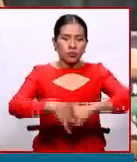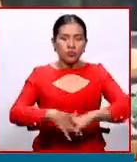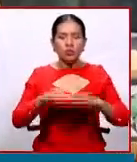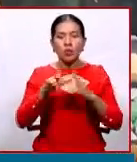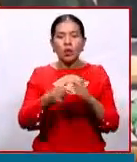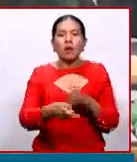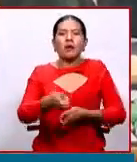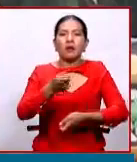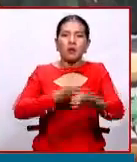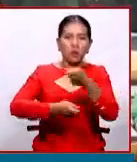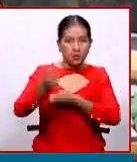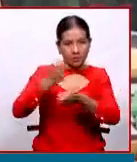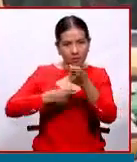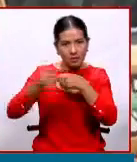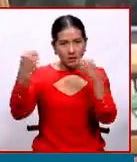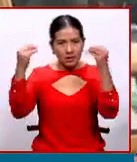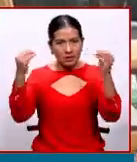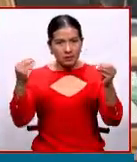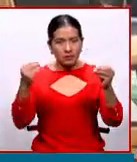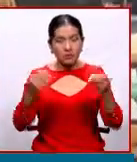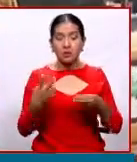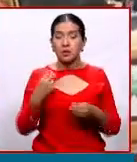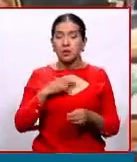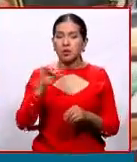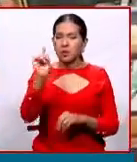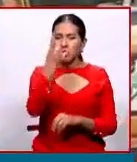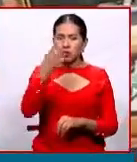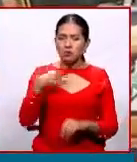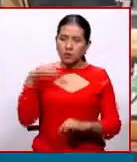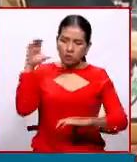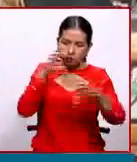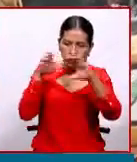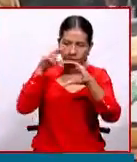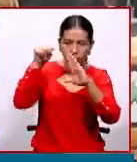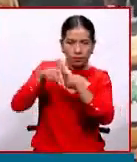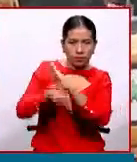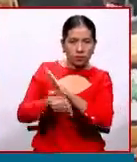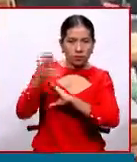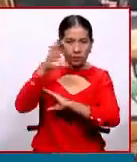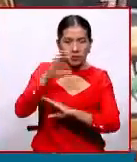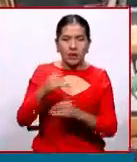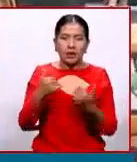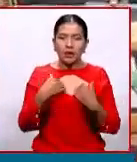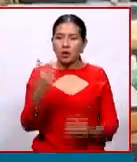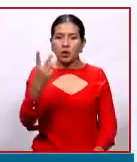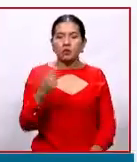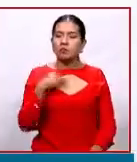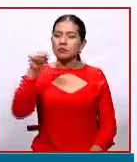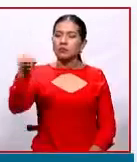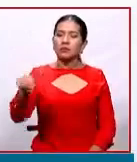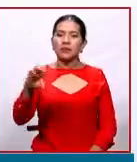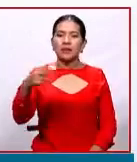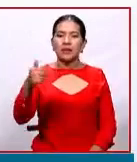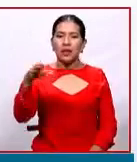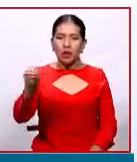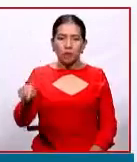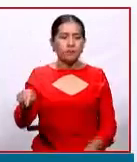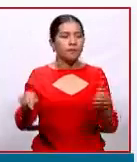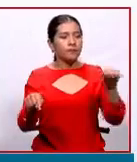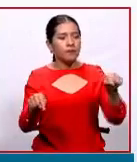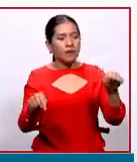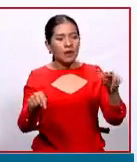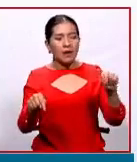comercialización. Y solamente en lo que es exploración, explotación, nosotros tenemos dos filiales, Chaco y Andina, que son